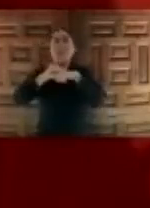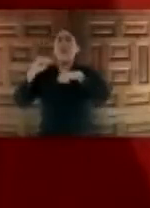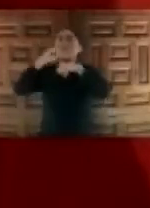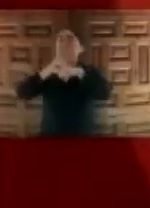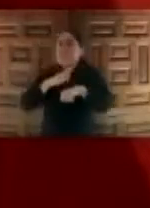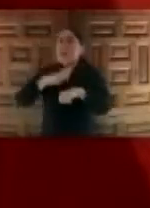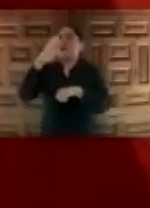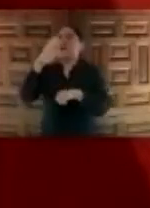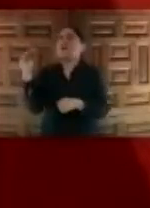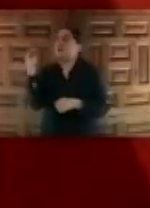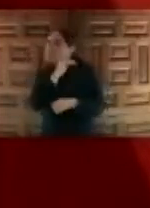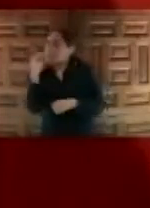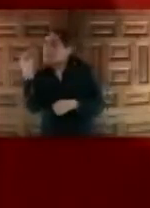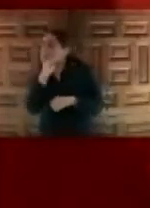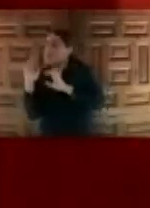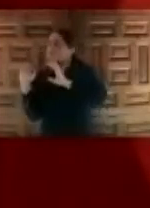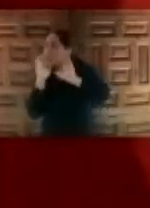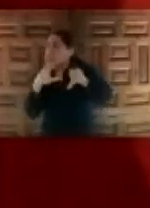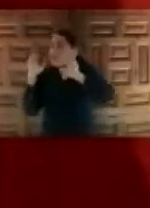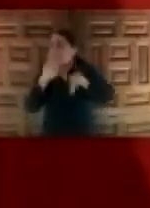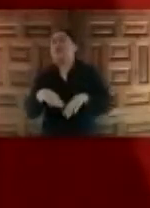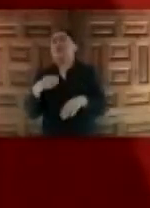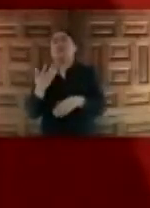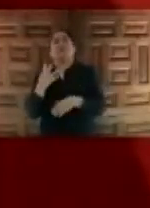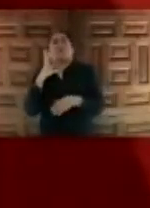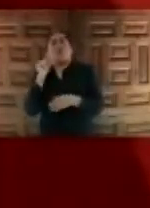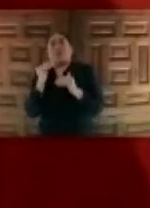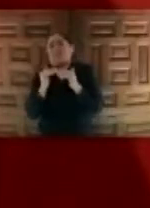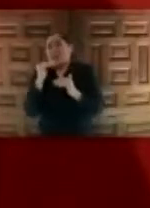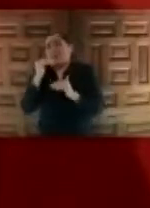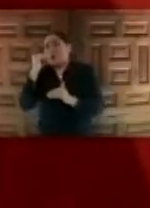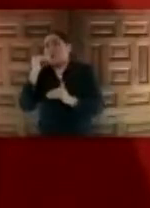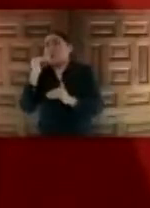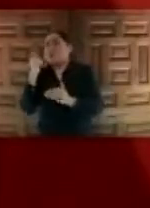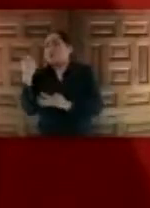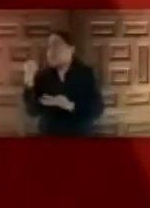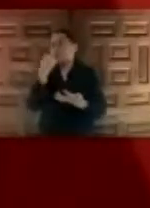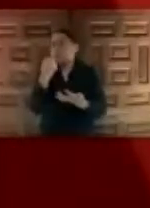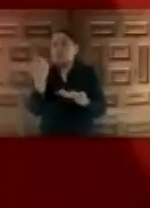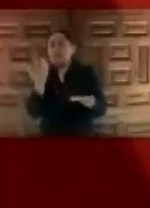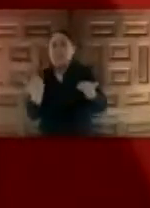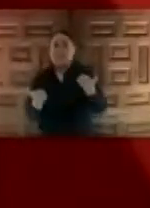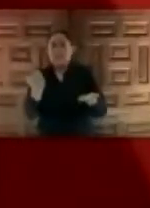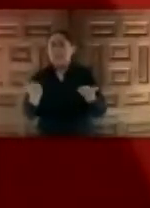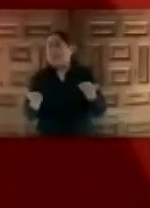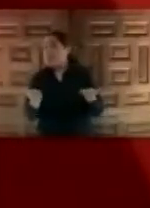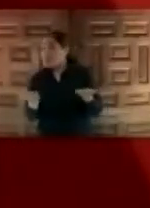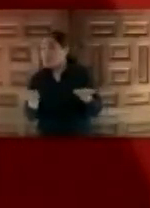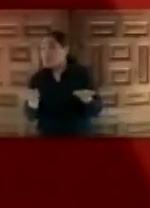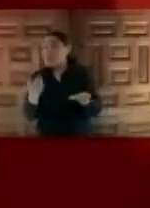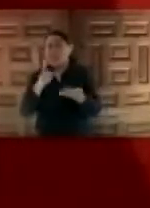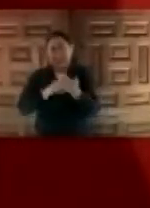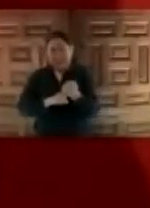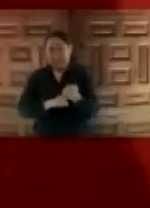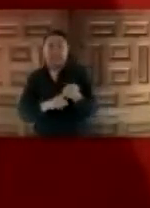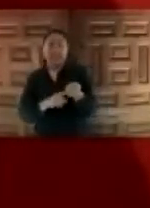de las inscripciones y el no aumento de presupuesto? O sea, simple y sencillamente, sin necesidad de tener